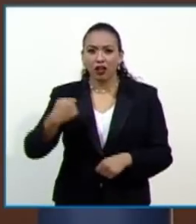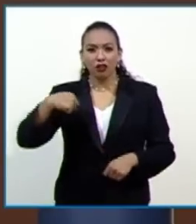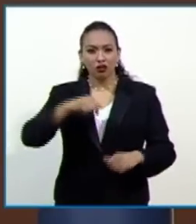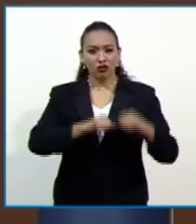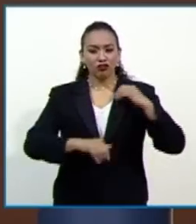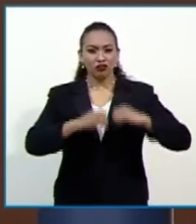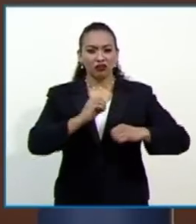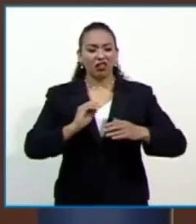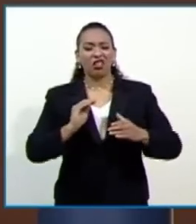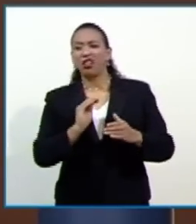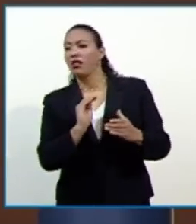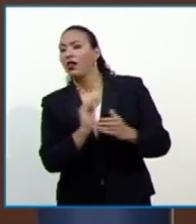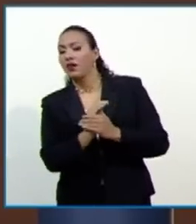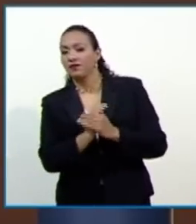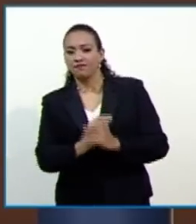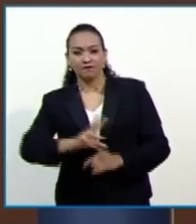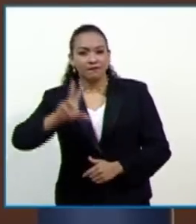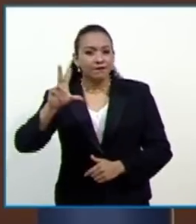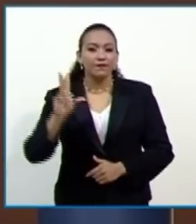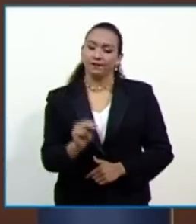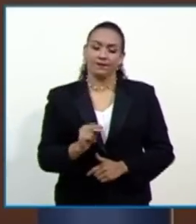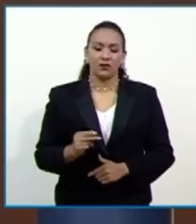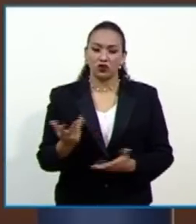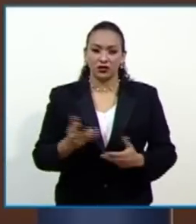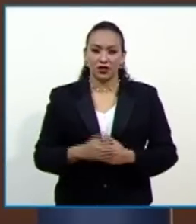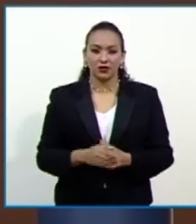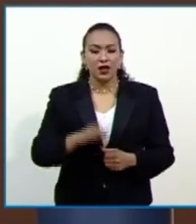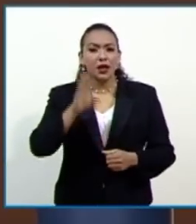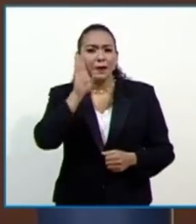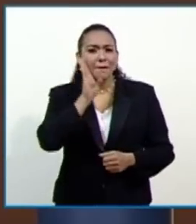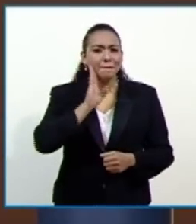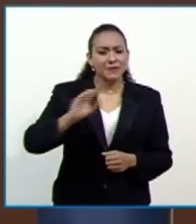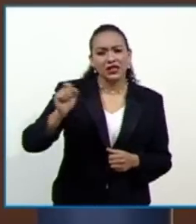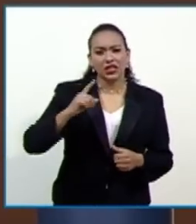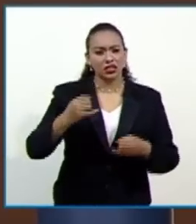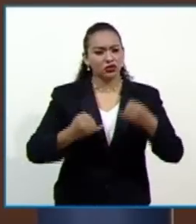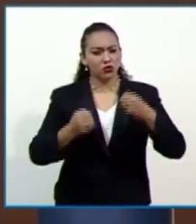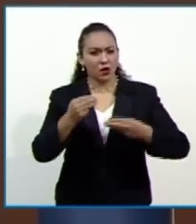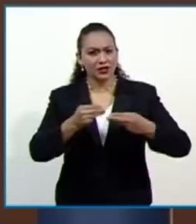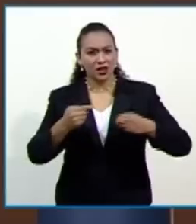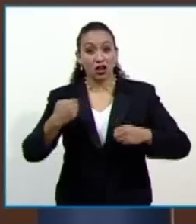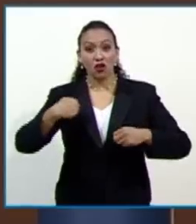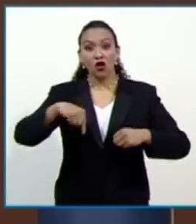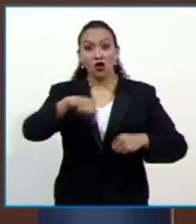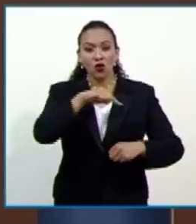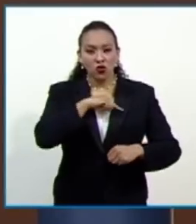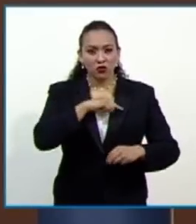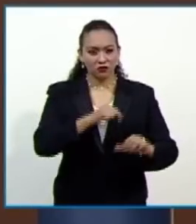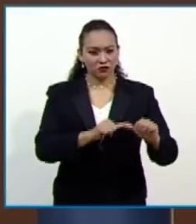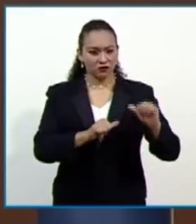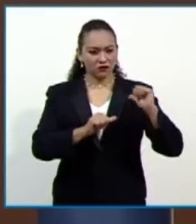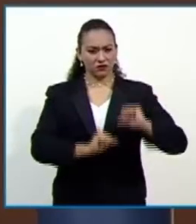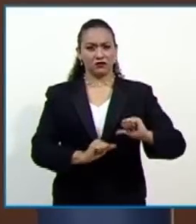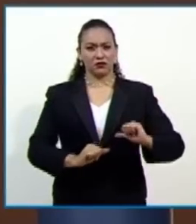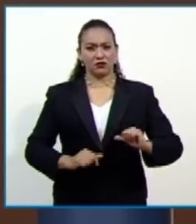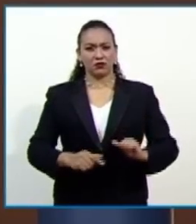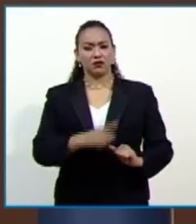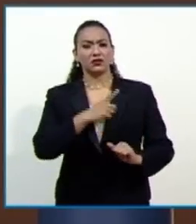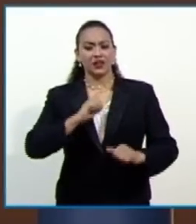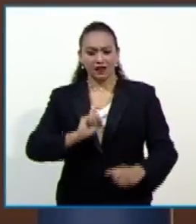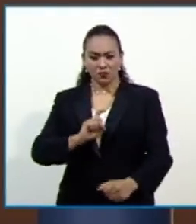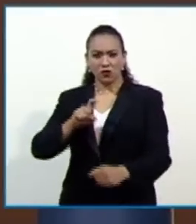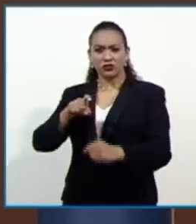al Poder Judicial Federal, a los ministros, a los jueces y los magistrados, que seríamos los primeros que deberíamos